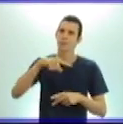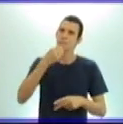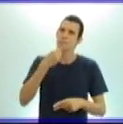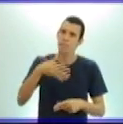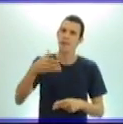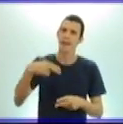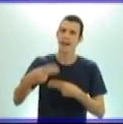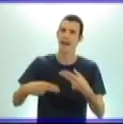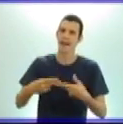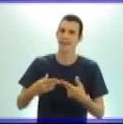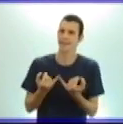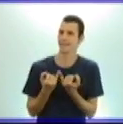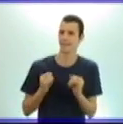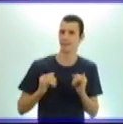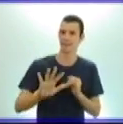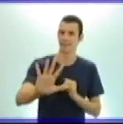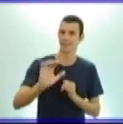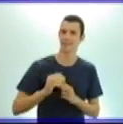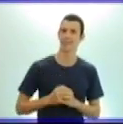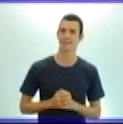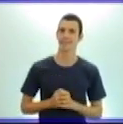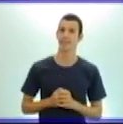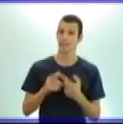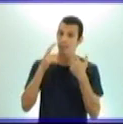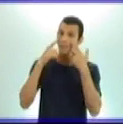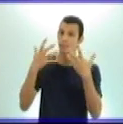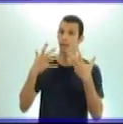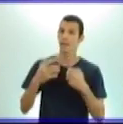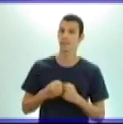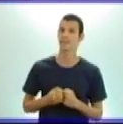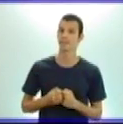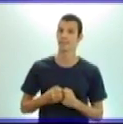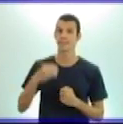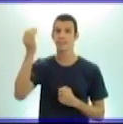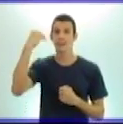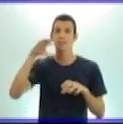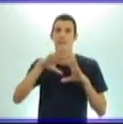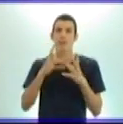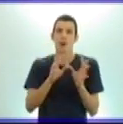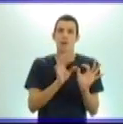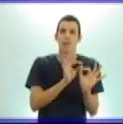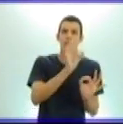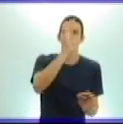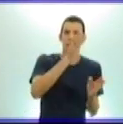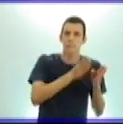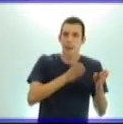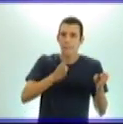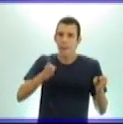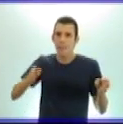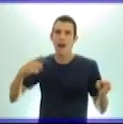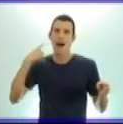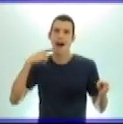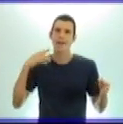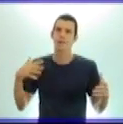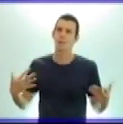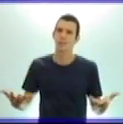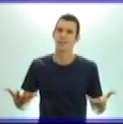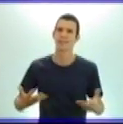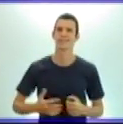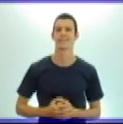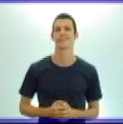la importancia de este recurso que te facilita llegar a ese fin.